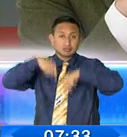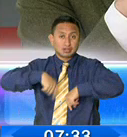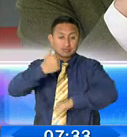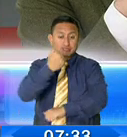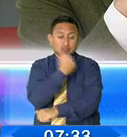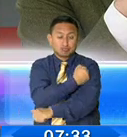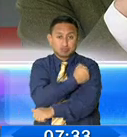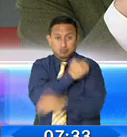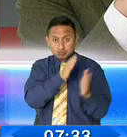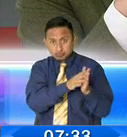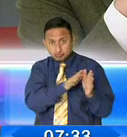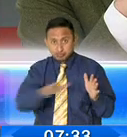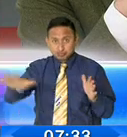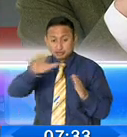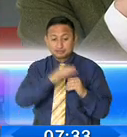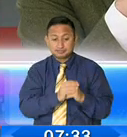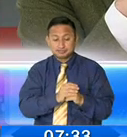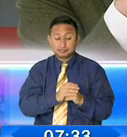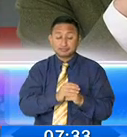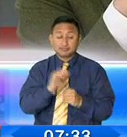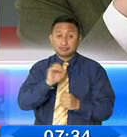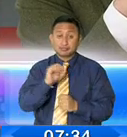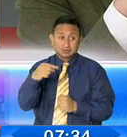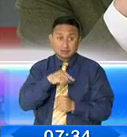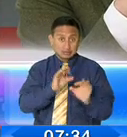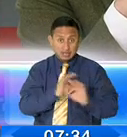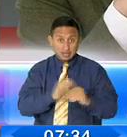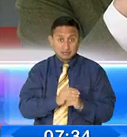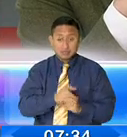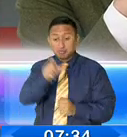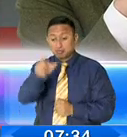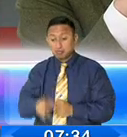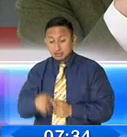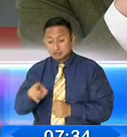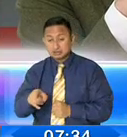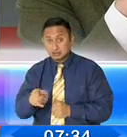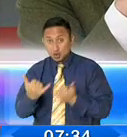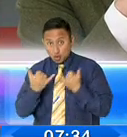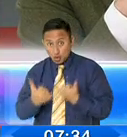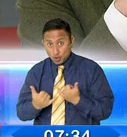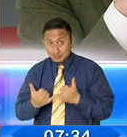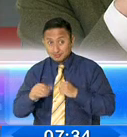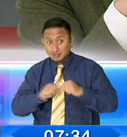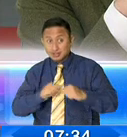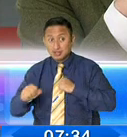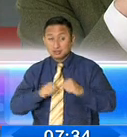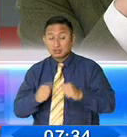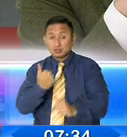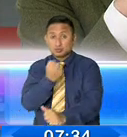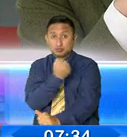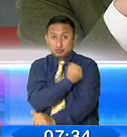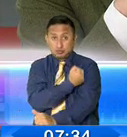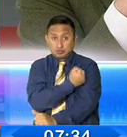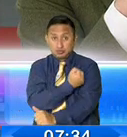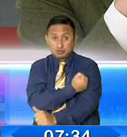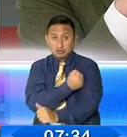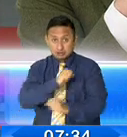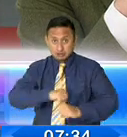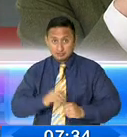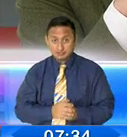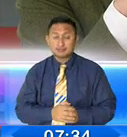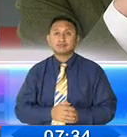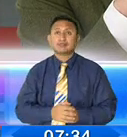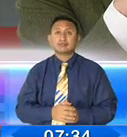no estaremos lamentando nuevamente que nuestros vacunados, que el esfuerzo que han hecho, el poco o mucho esfuerzo que se ha hecho